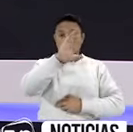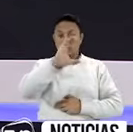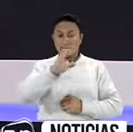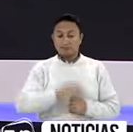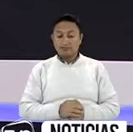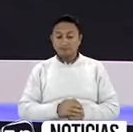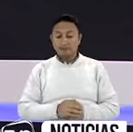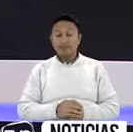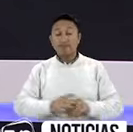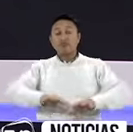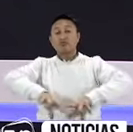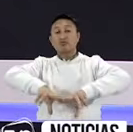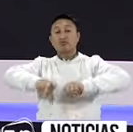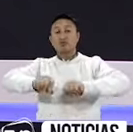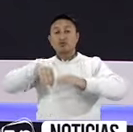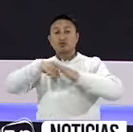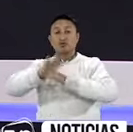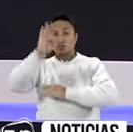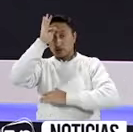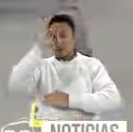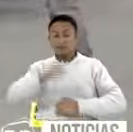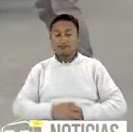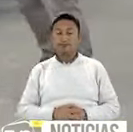la corrupción en los hospitales.